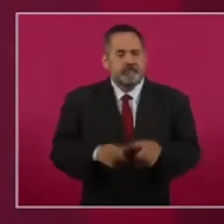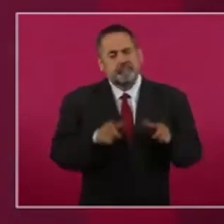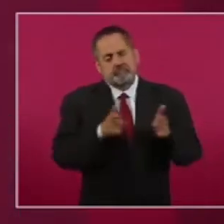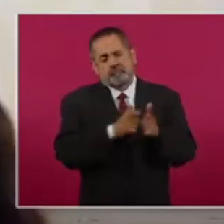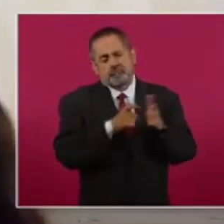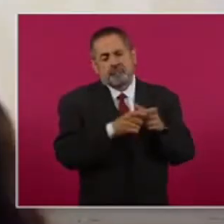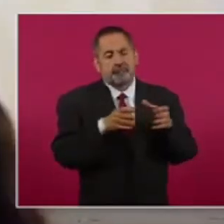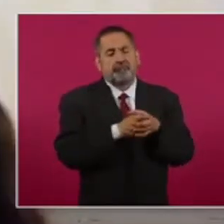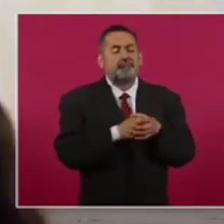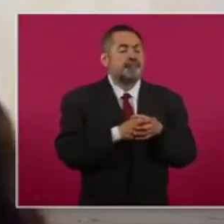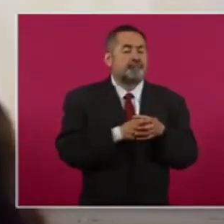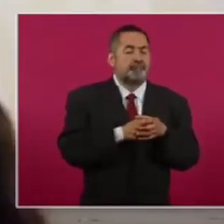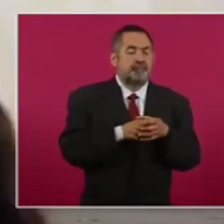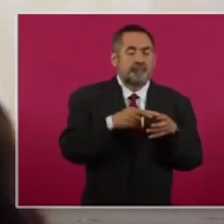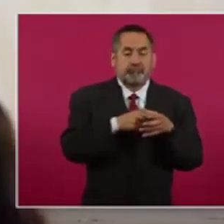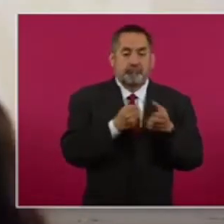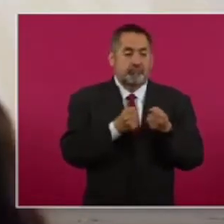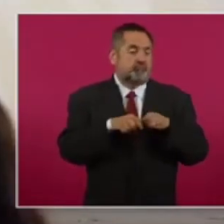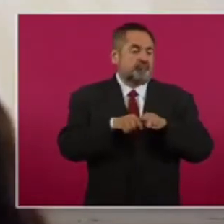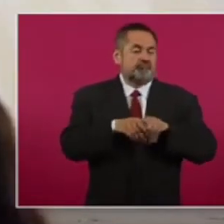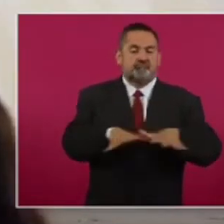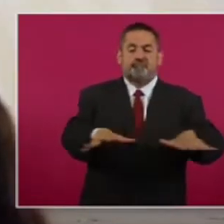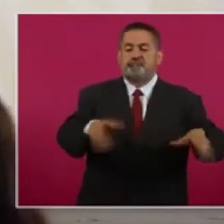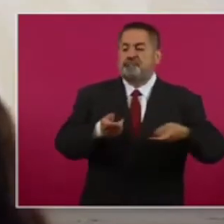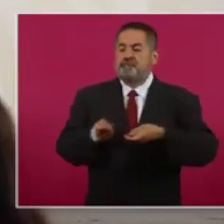minoritaria, pero con mucha influencia.